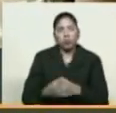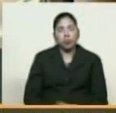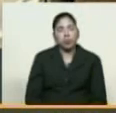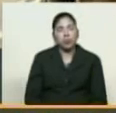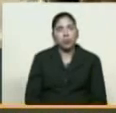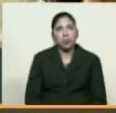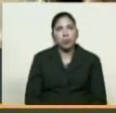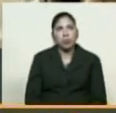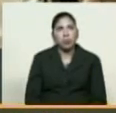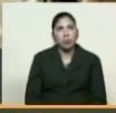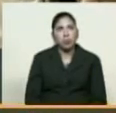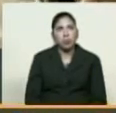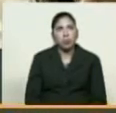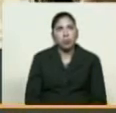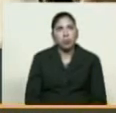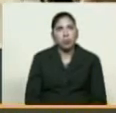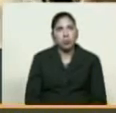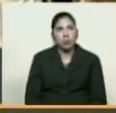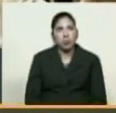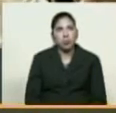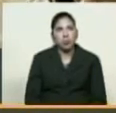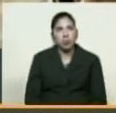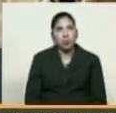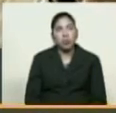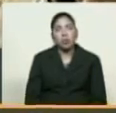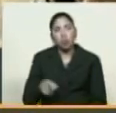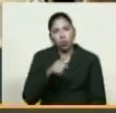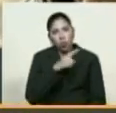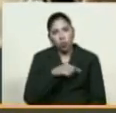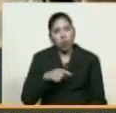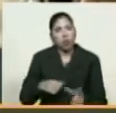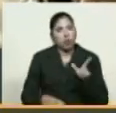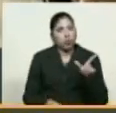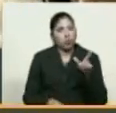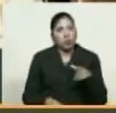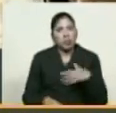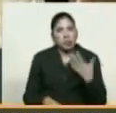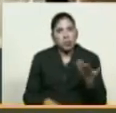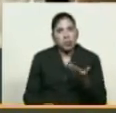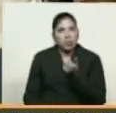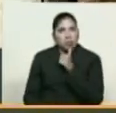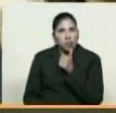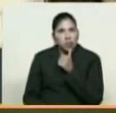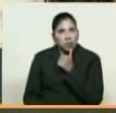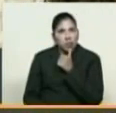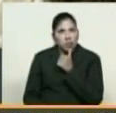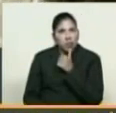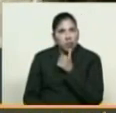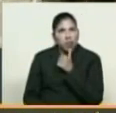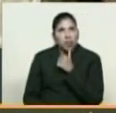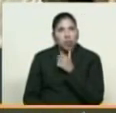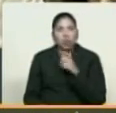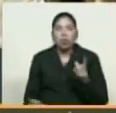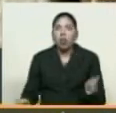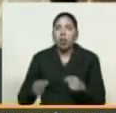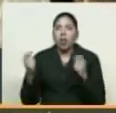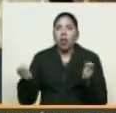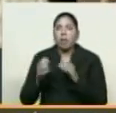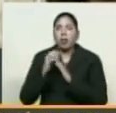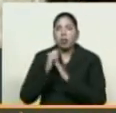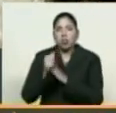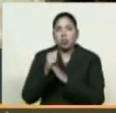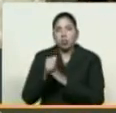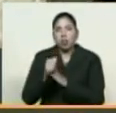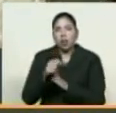en República Dominicana. Si ya han definido desde el partido quién asumirá la jefatura de la campaña del presidente